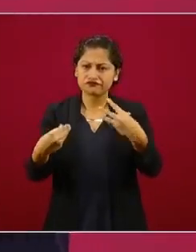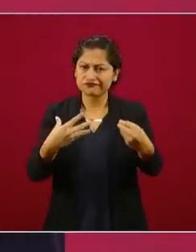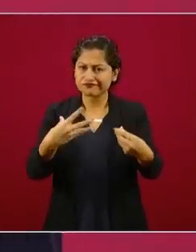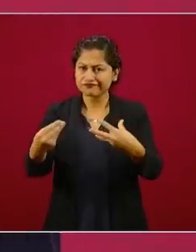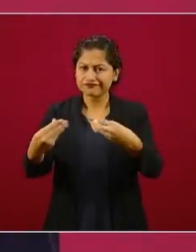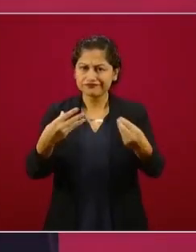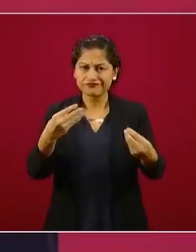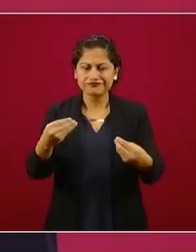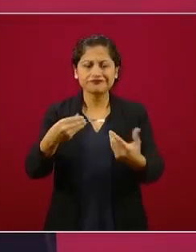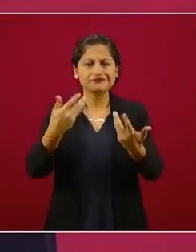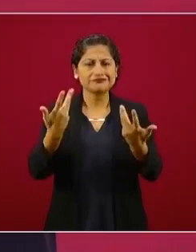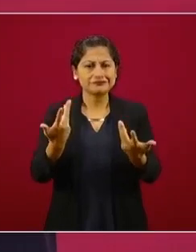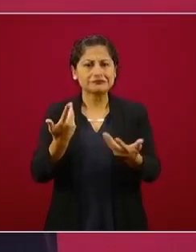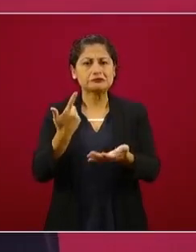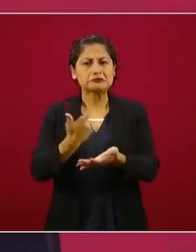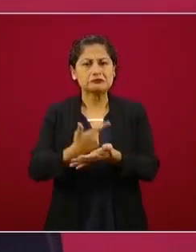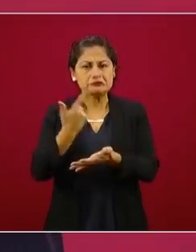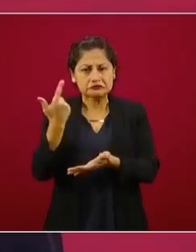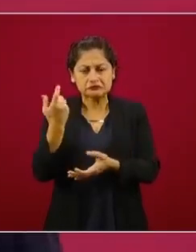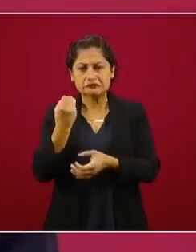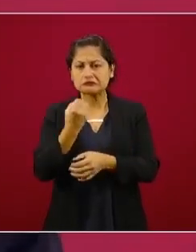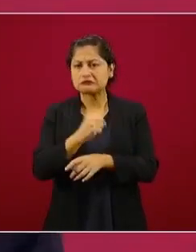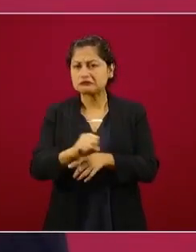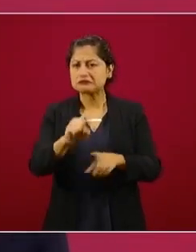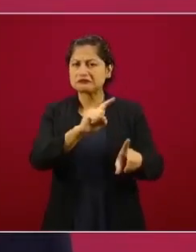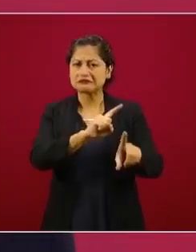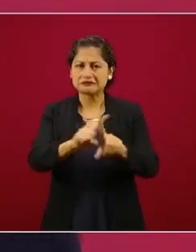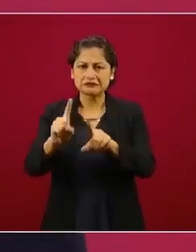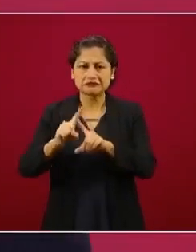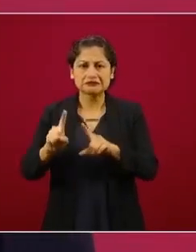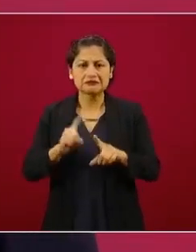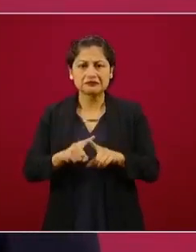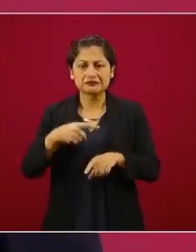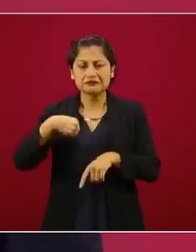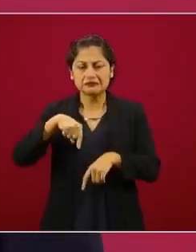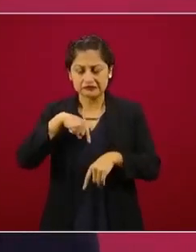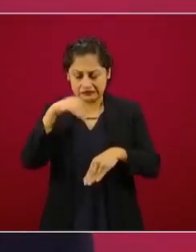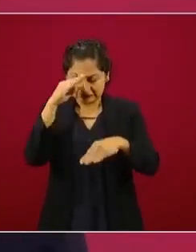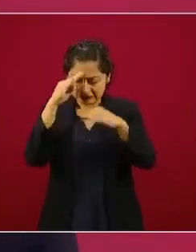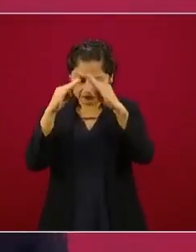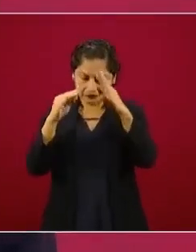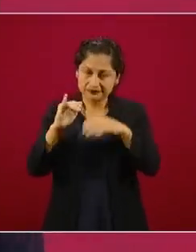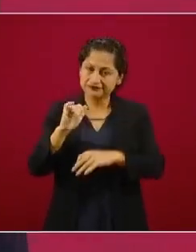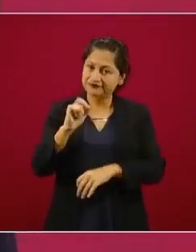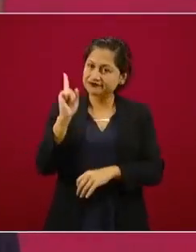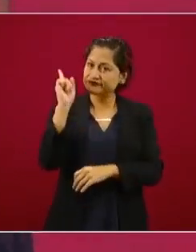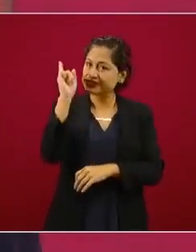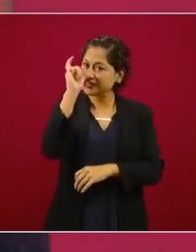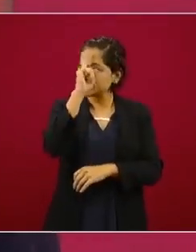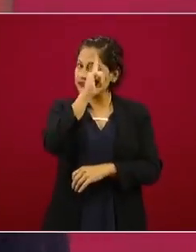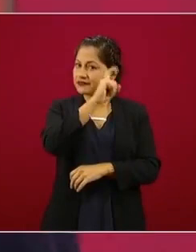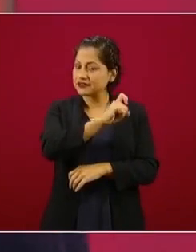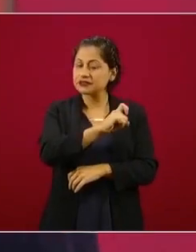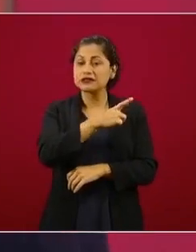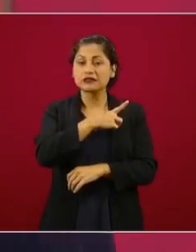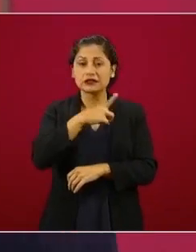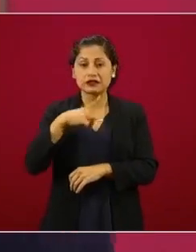personas afectadas si no destinábamos hospitales